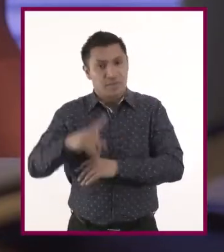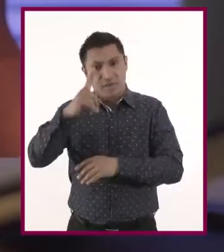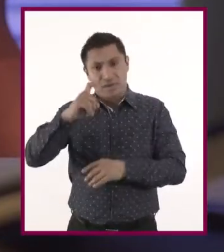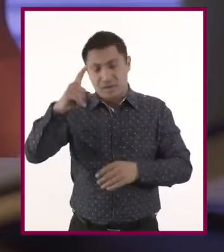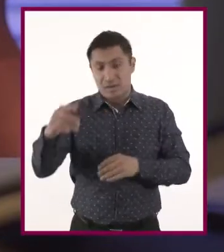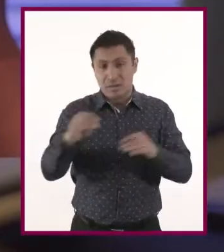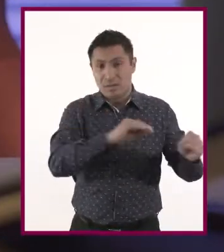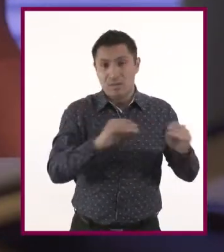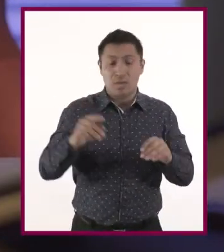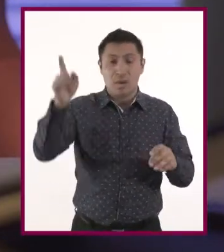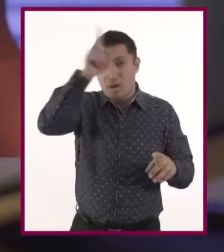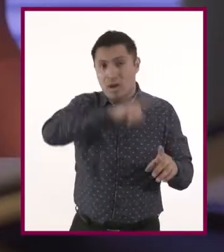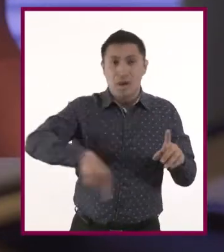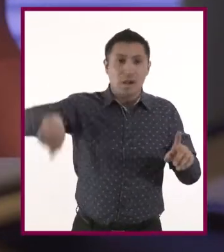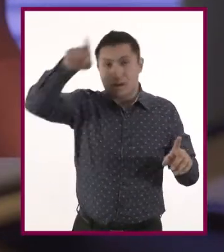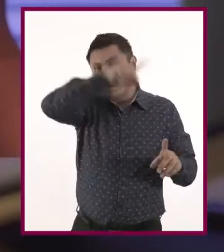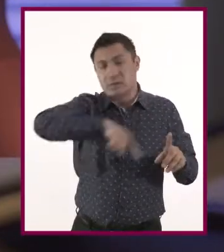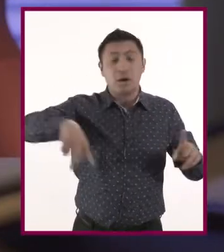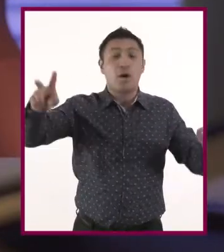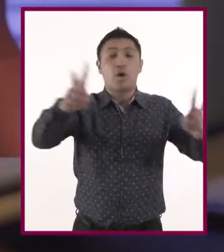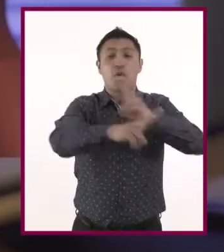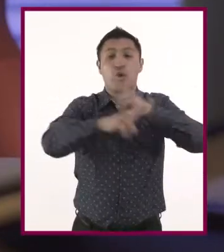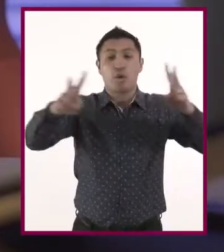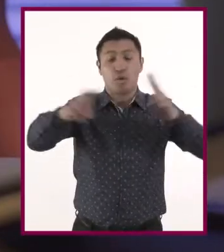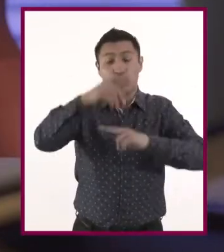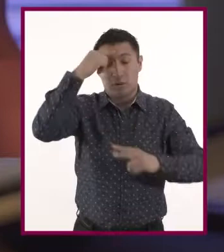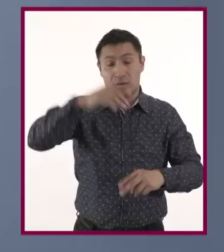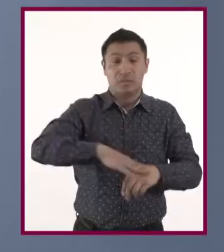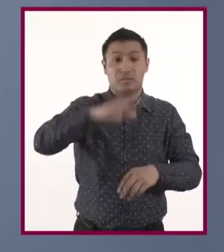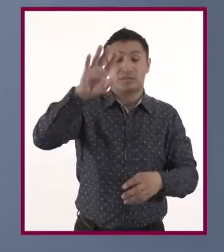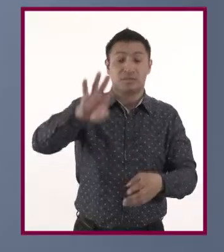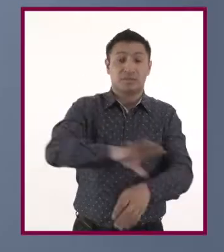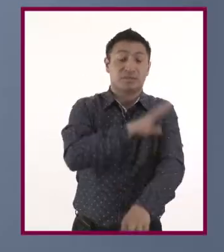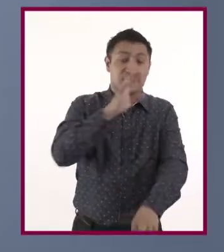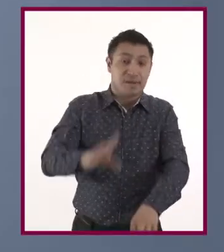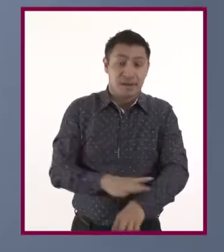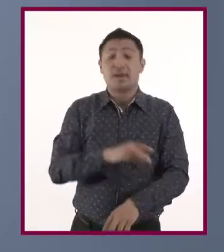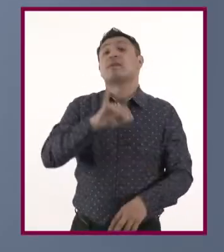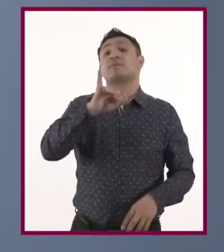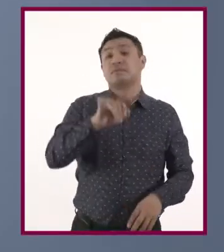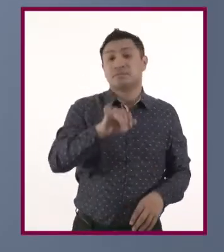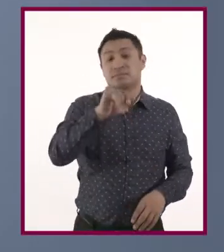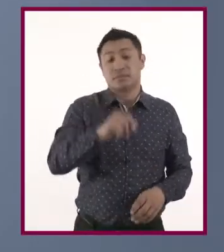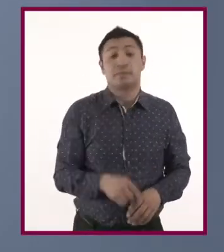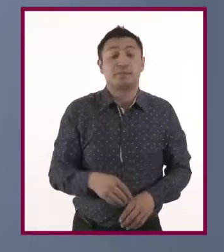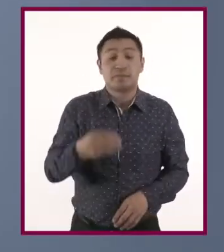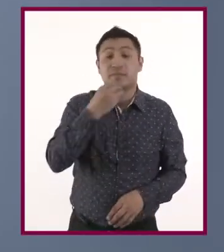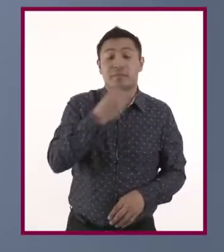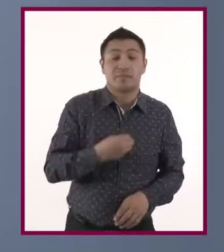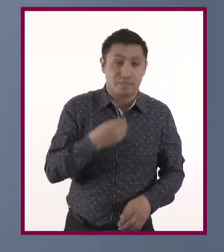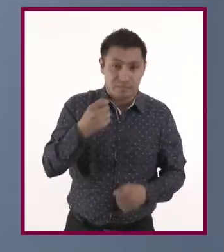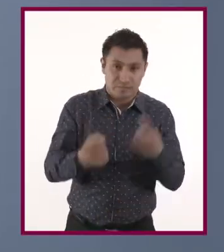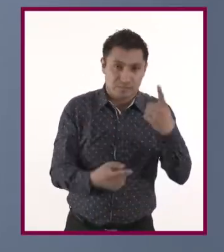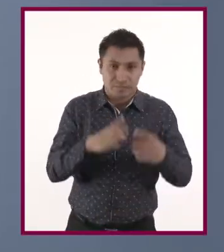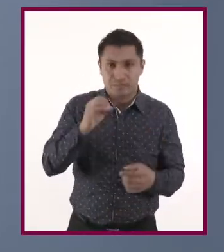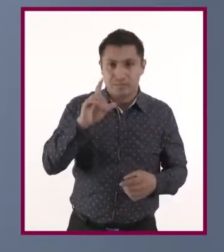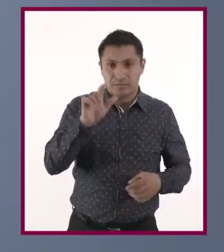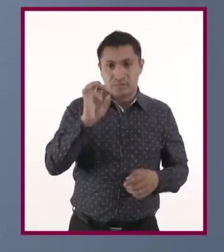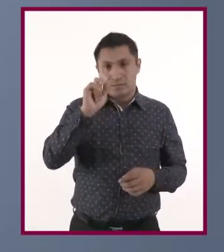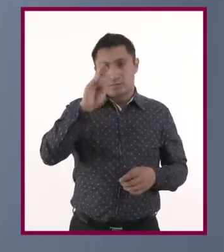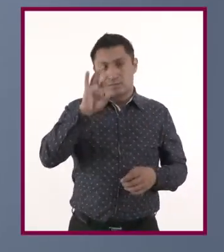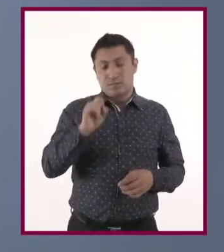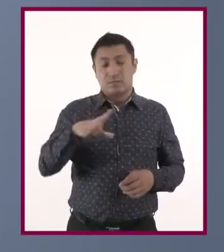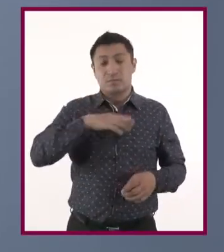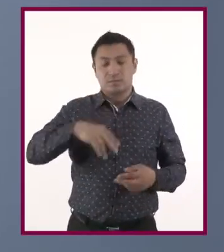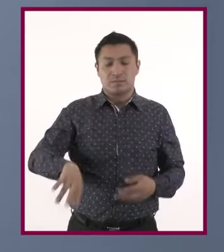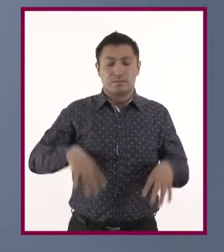también mover molinos y turbinas para generar más electricidad. Sí, Shadani, así es. Aunque los colectores solares representan un